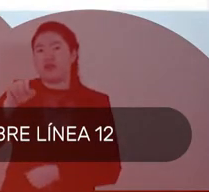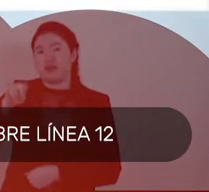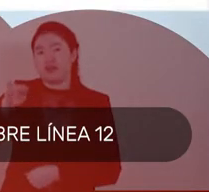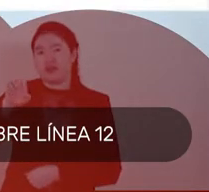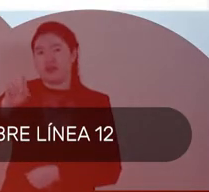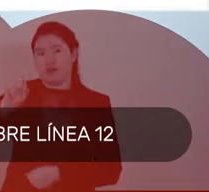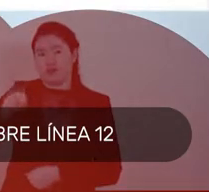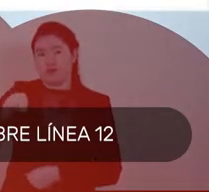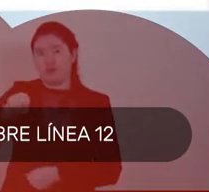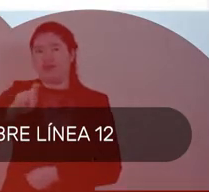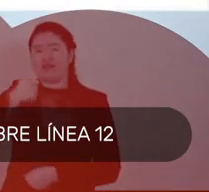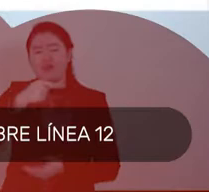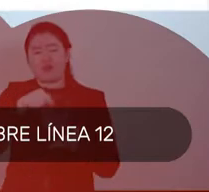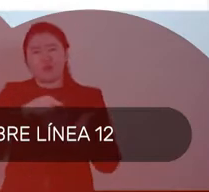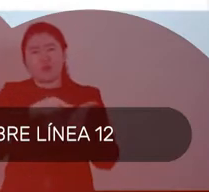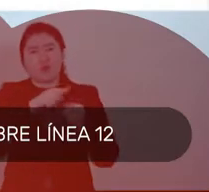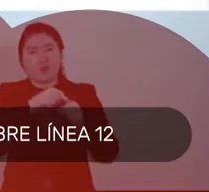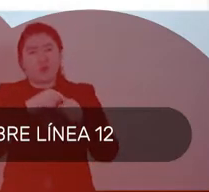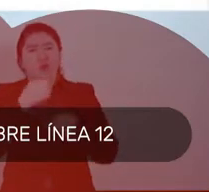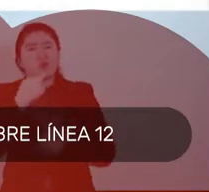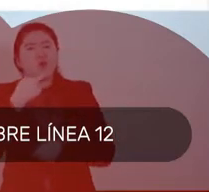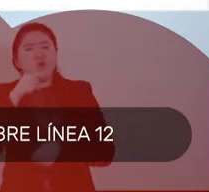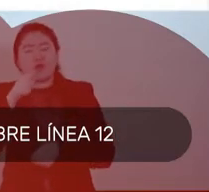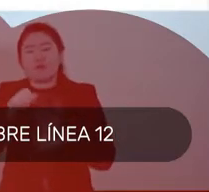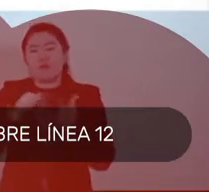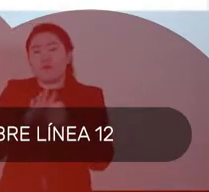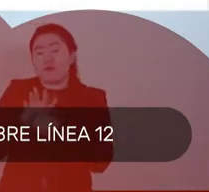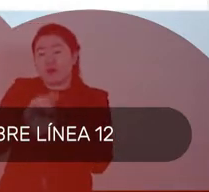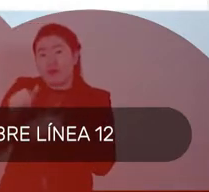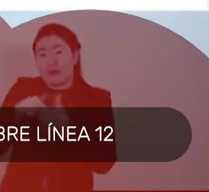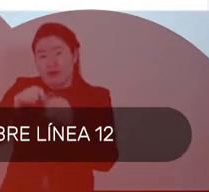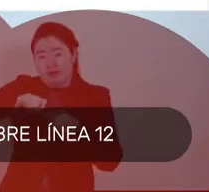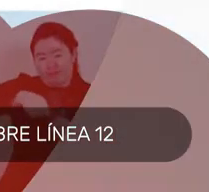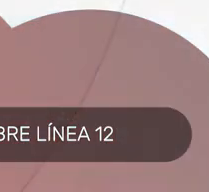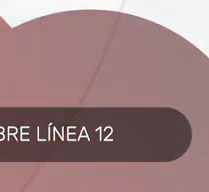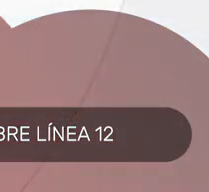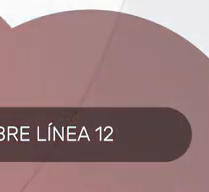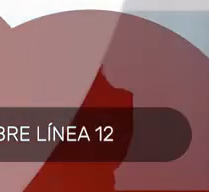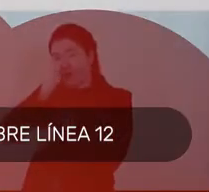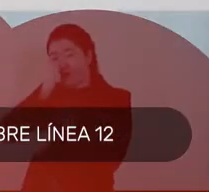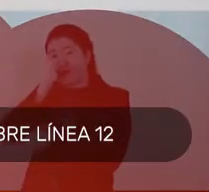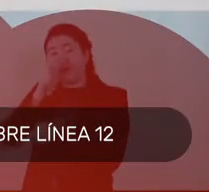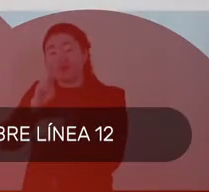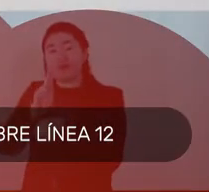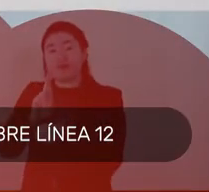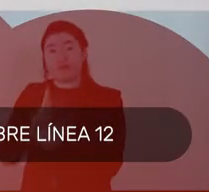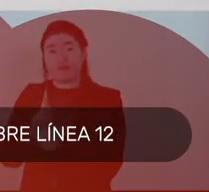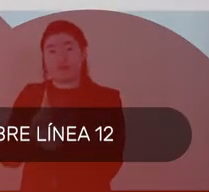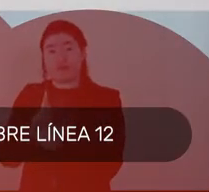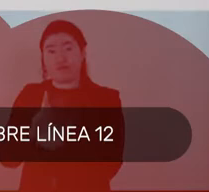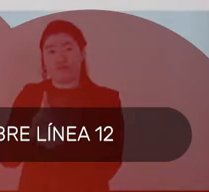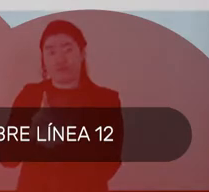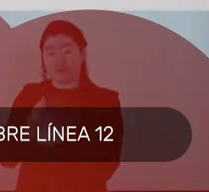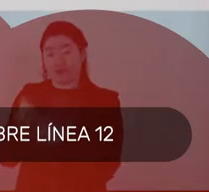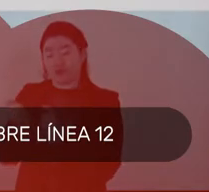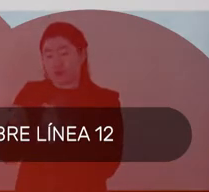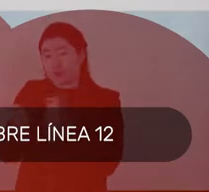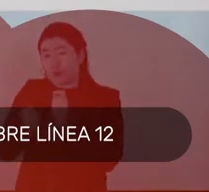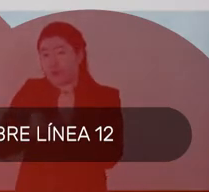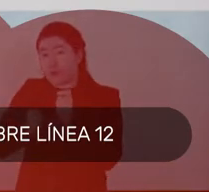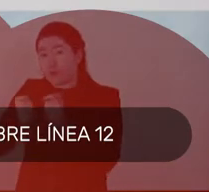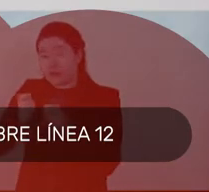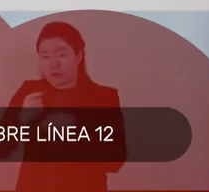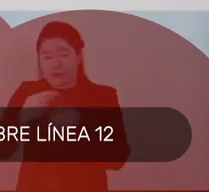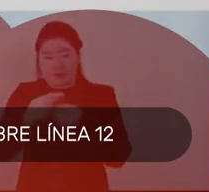y cumplieron con los protocolos de mantenimiento rutinario de acuerdo con la inspección visual en el área analizada. Conoce más detalles sobre este peritaje que se presentó